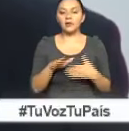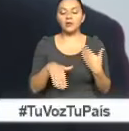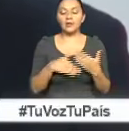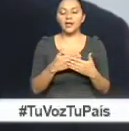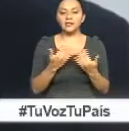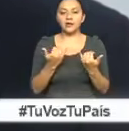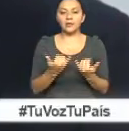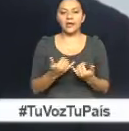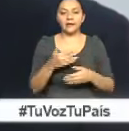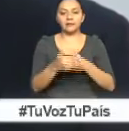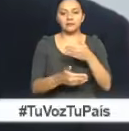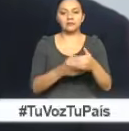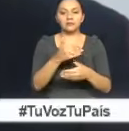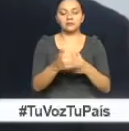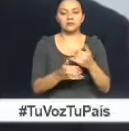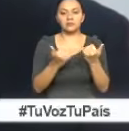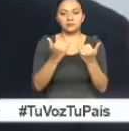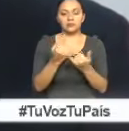satisfacer la demanda de